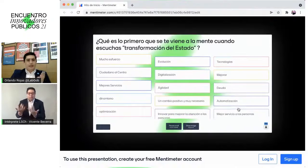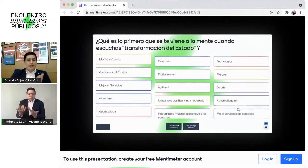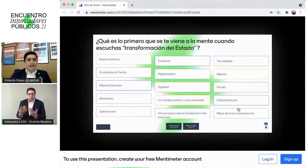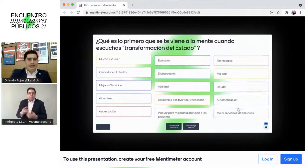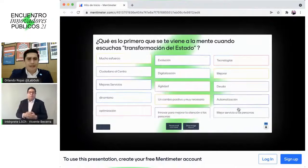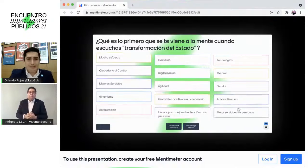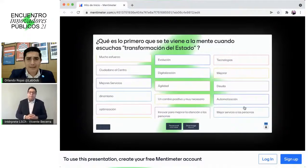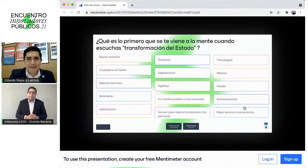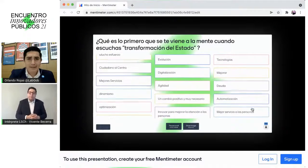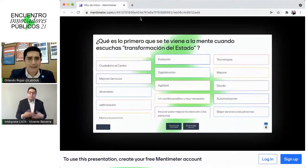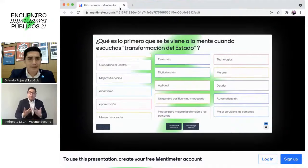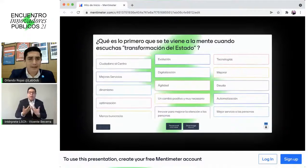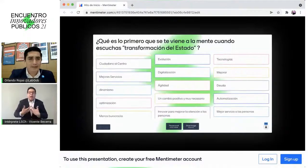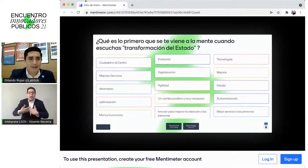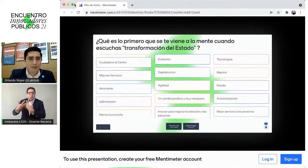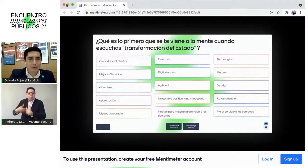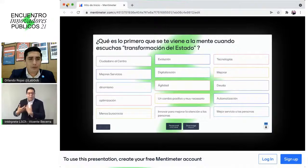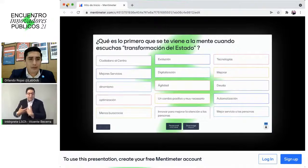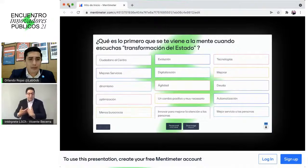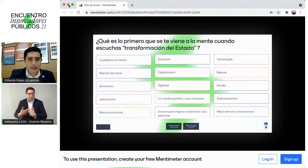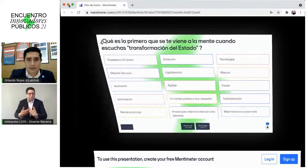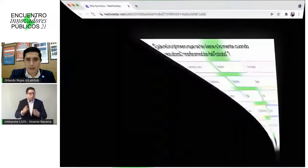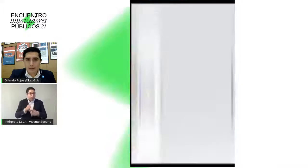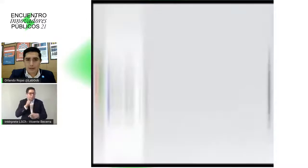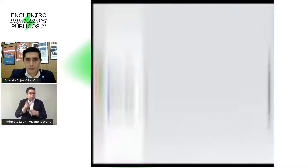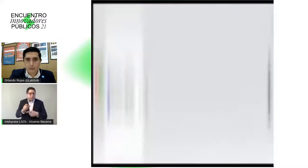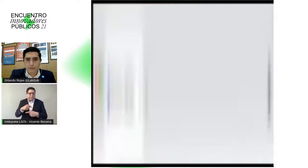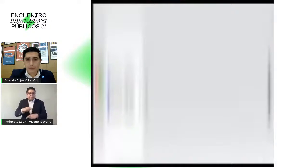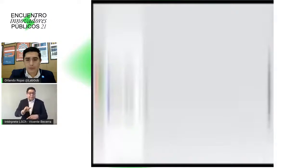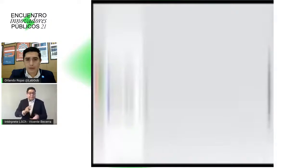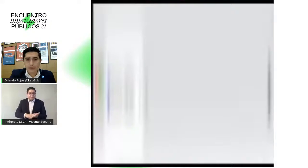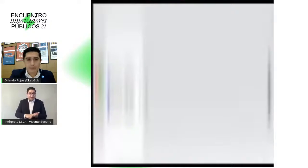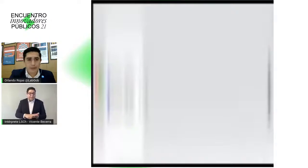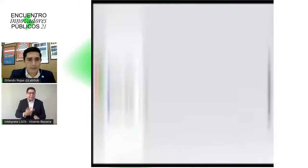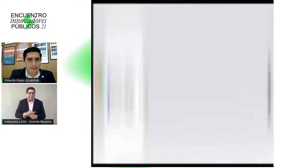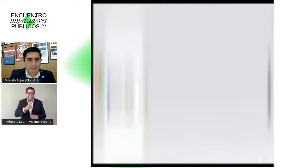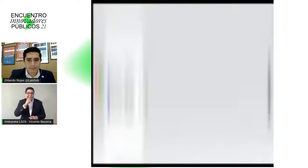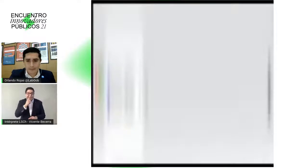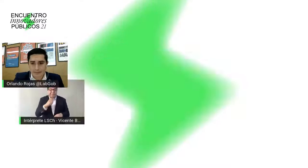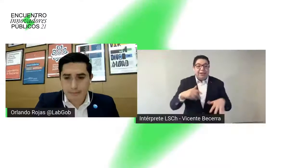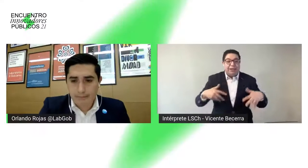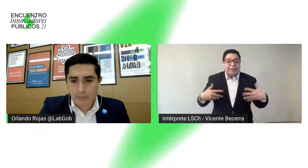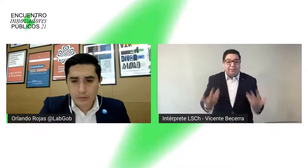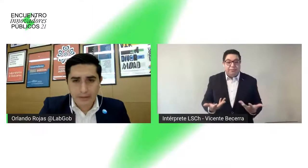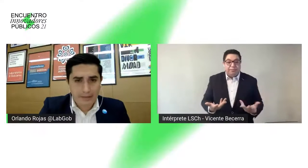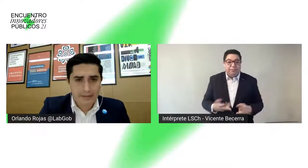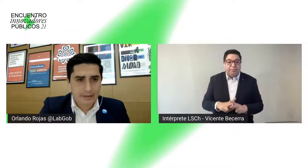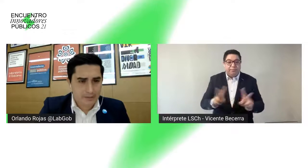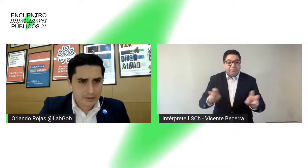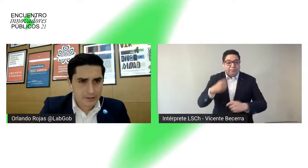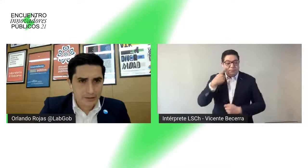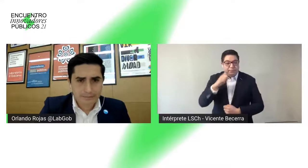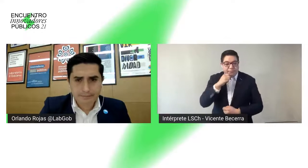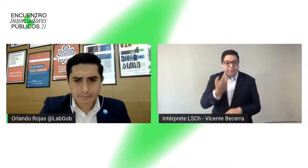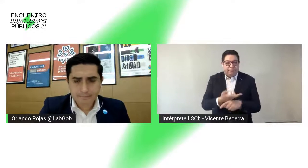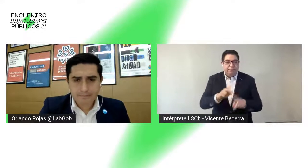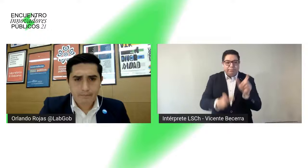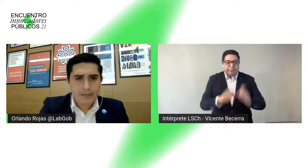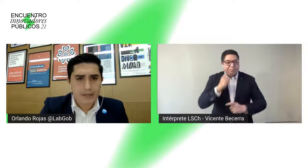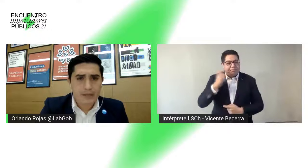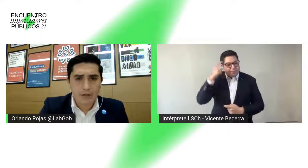automatización. Efectivamente, estamos hoy ante un fenómeno que puede tener múltiples